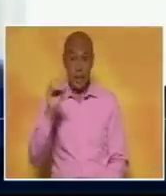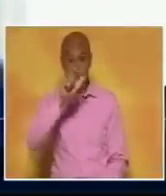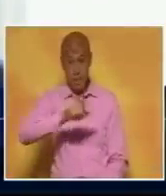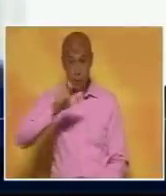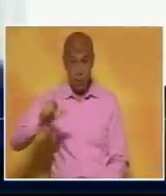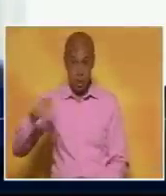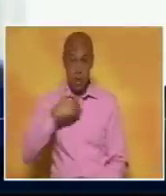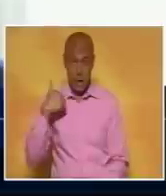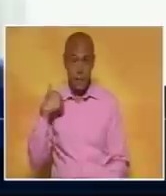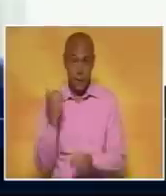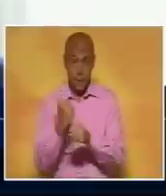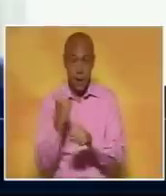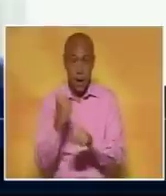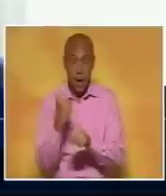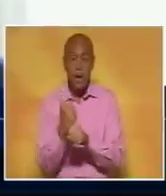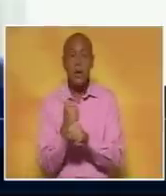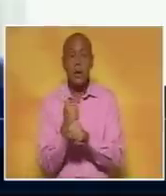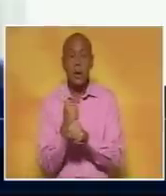trabajar,